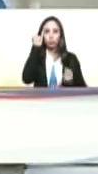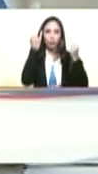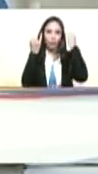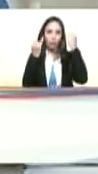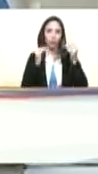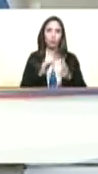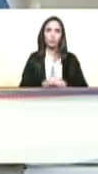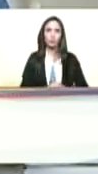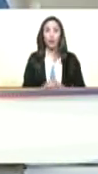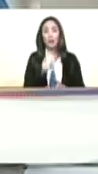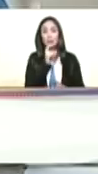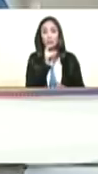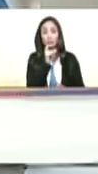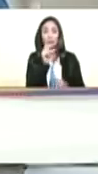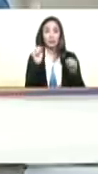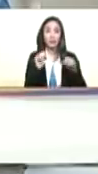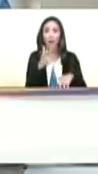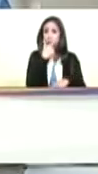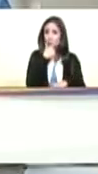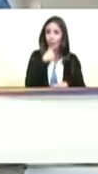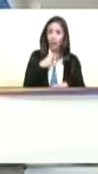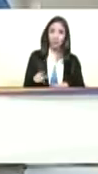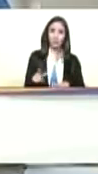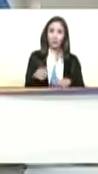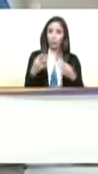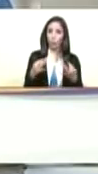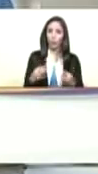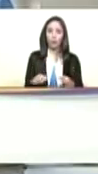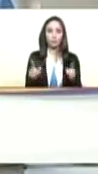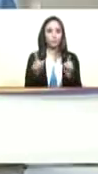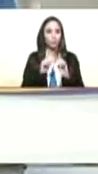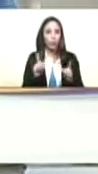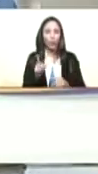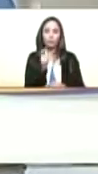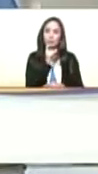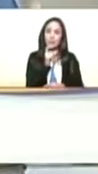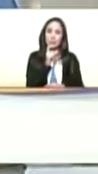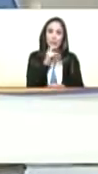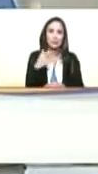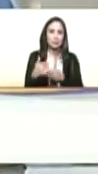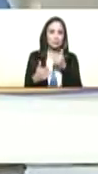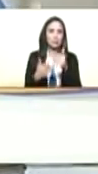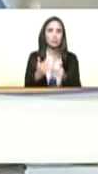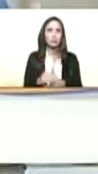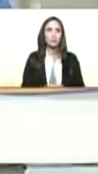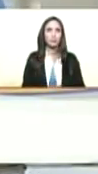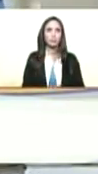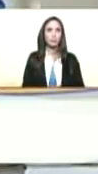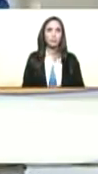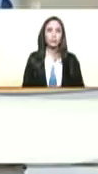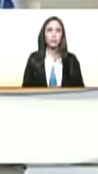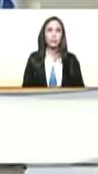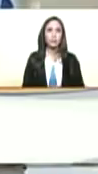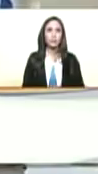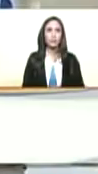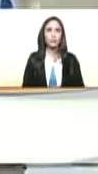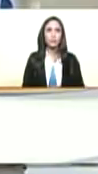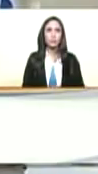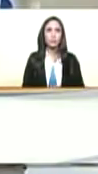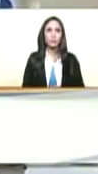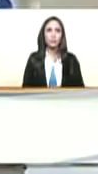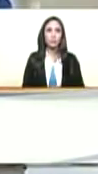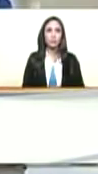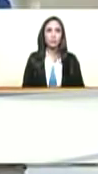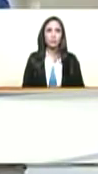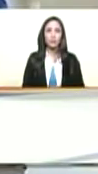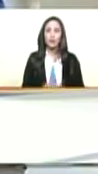dolió. No vayas a creer que dolió. Humano pero doloroso. Parimos los CLAP. Parimos